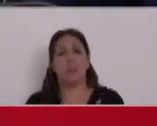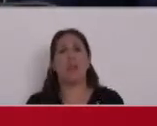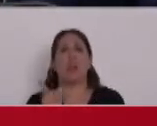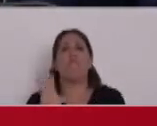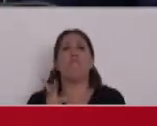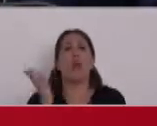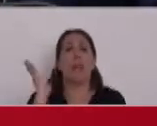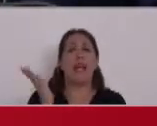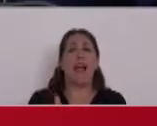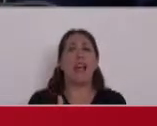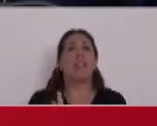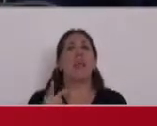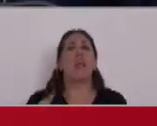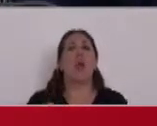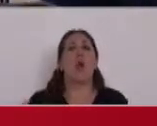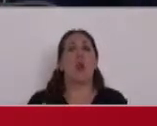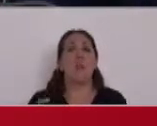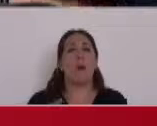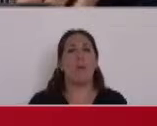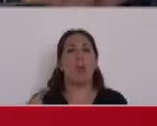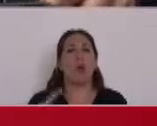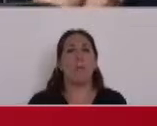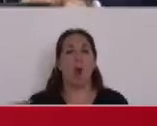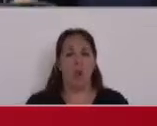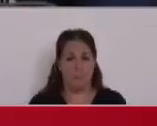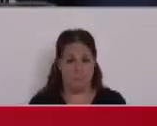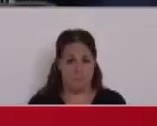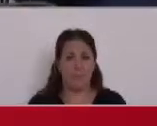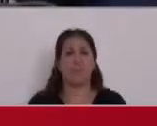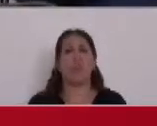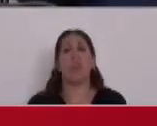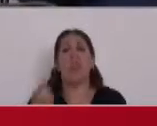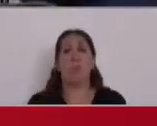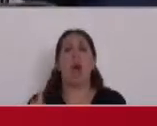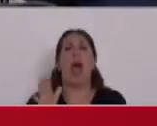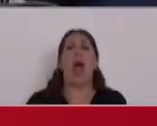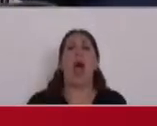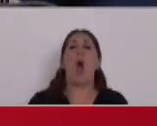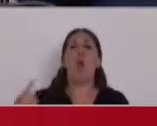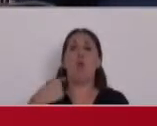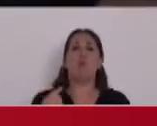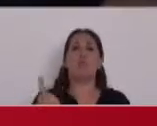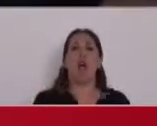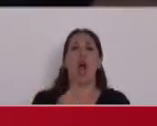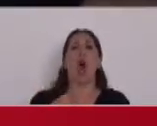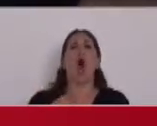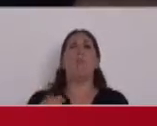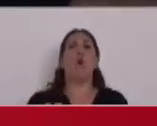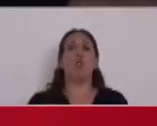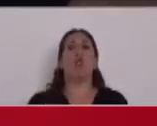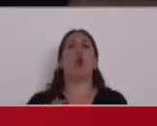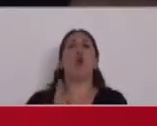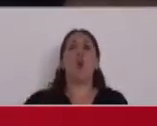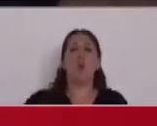ejemplo acomodar el precio del dólar, lo pongo entre comillas, acomodar, es algo que haría subir la inflación todavía más de los niveles que ya estamos